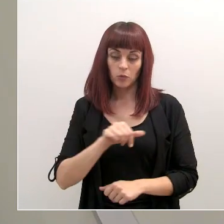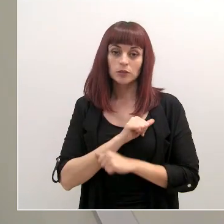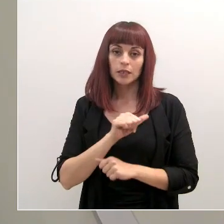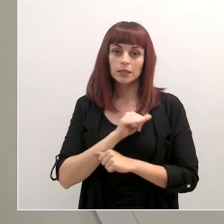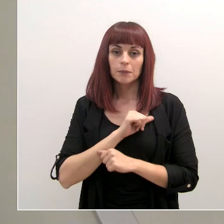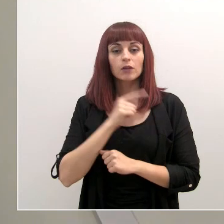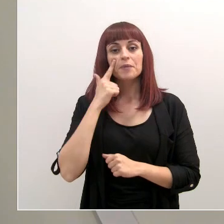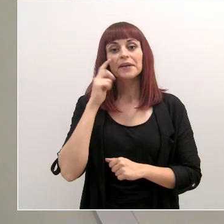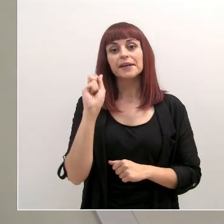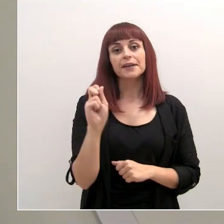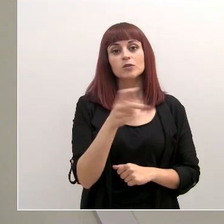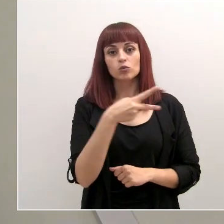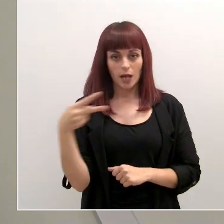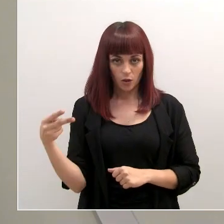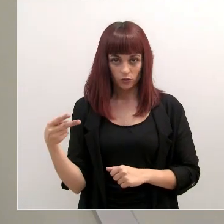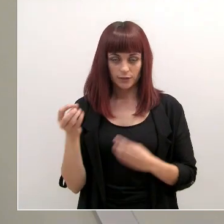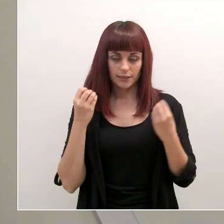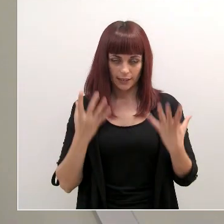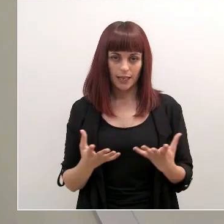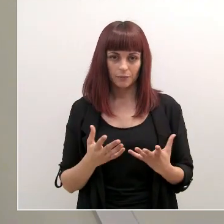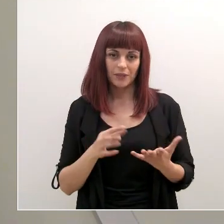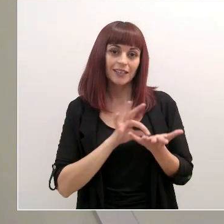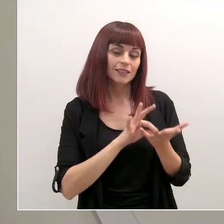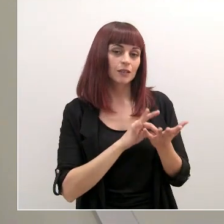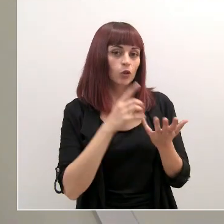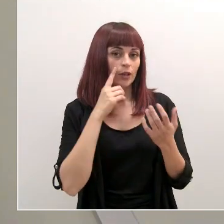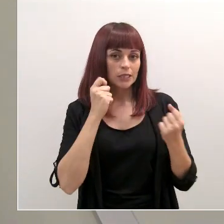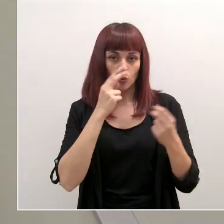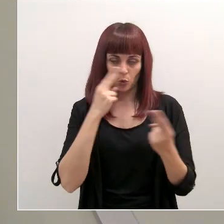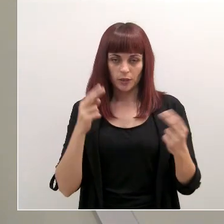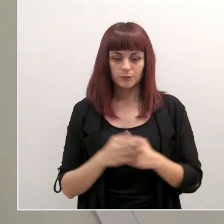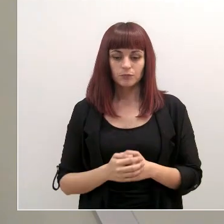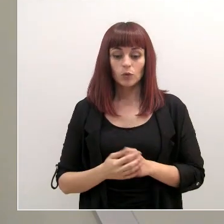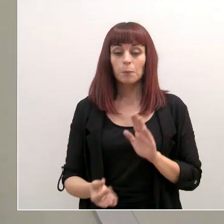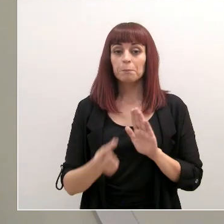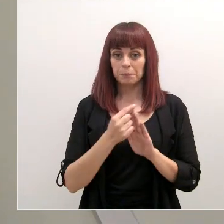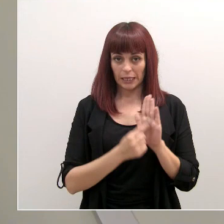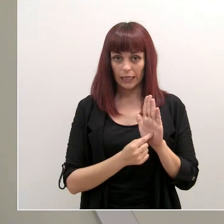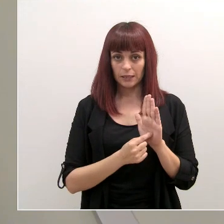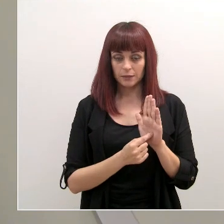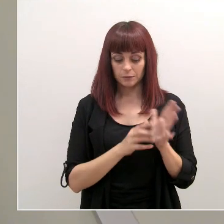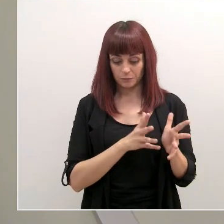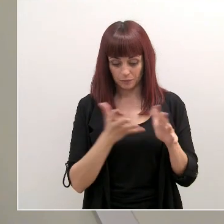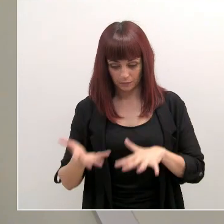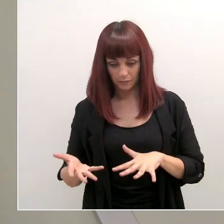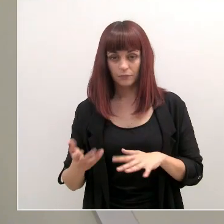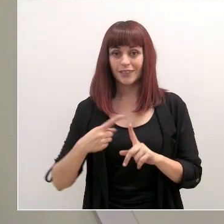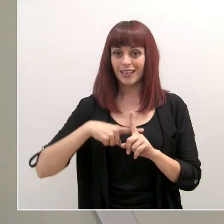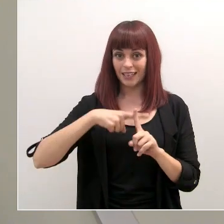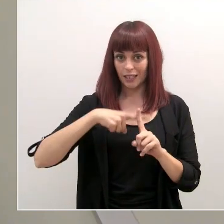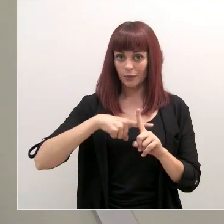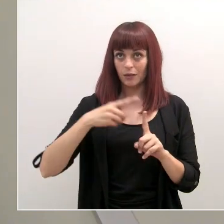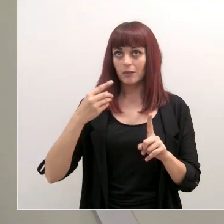recibir los resultados definitivos de salud pública. Cuando se implanta una medida y un nivel según